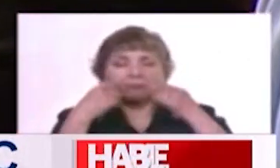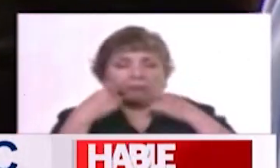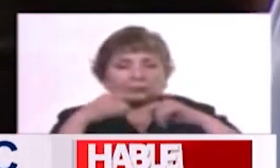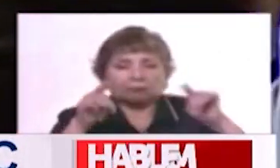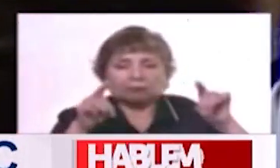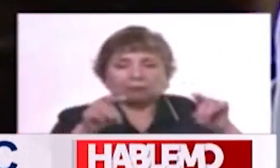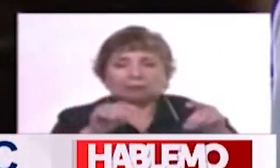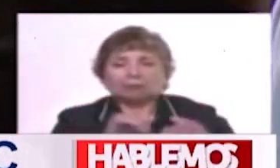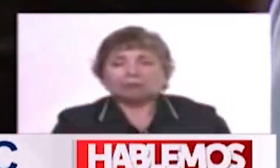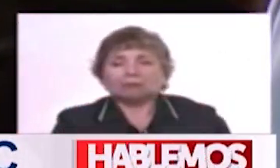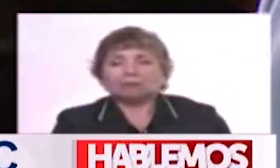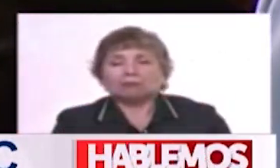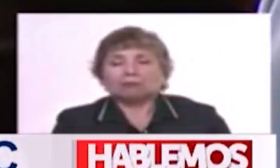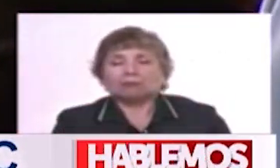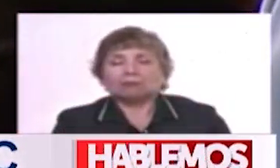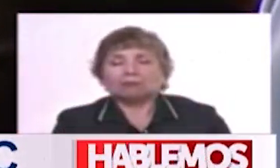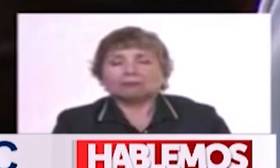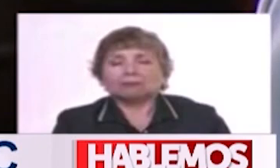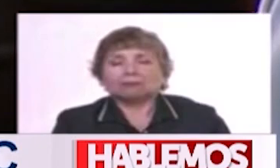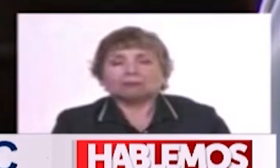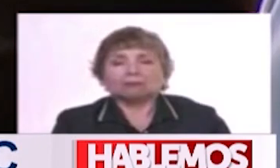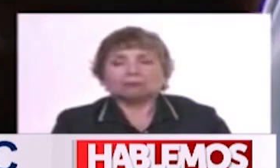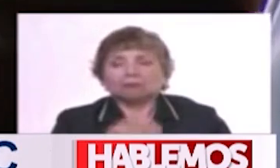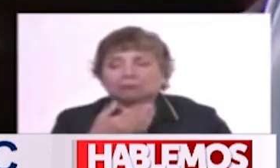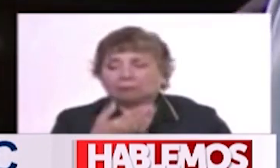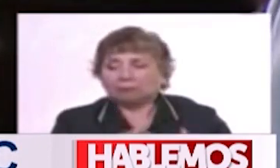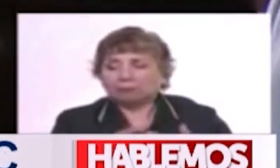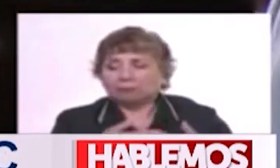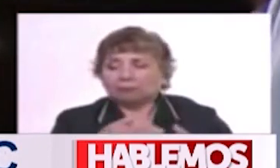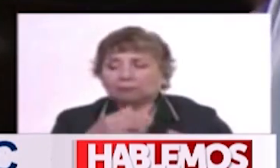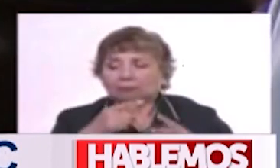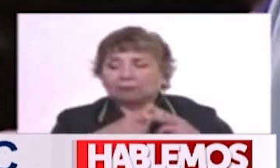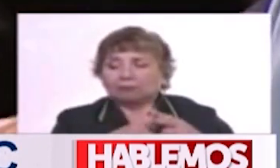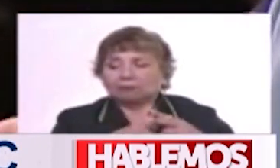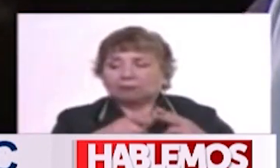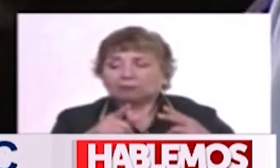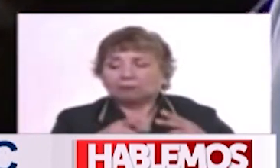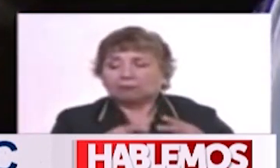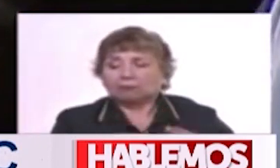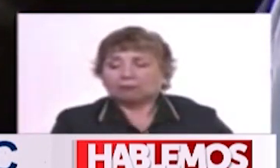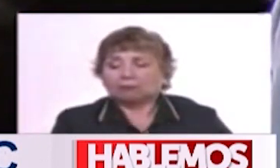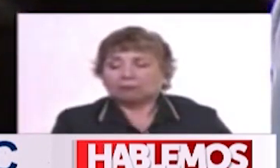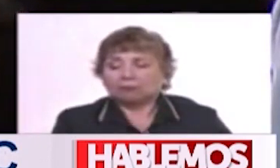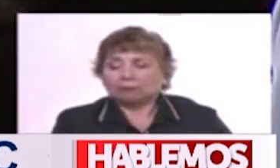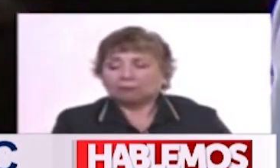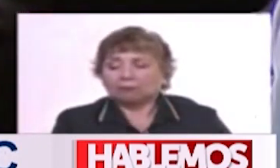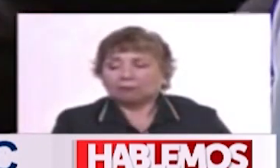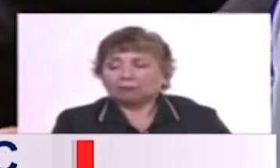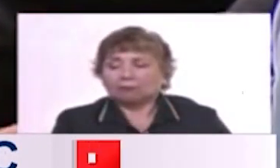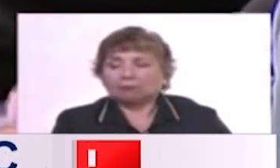Castillo sobre el intento de golpe de Estado. Vamos a escuchar parte de su participación.